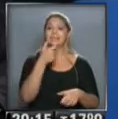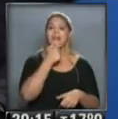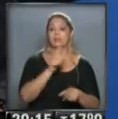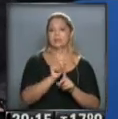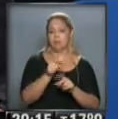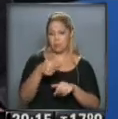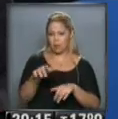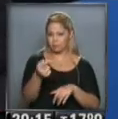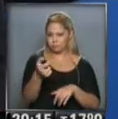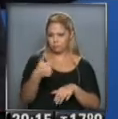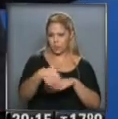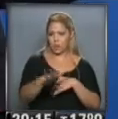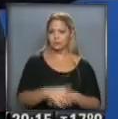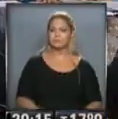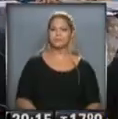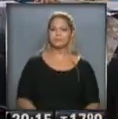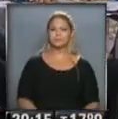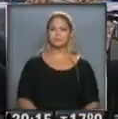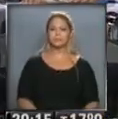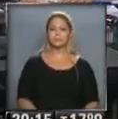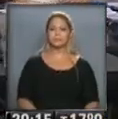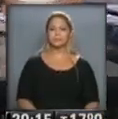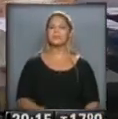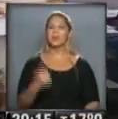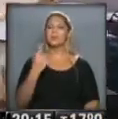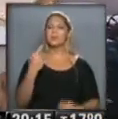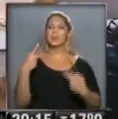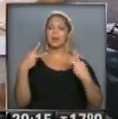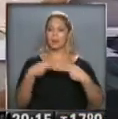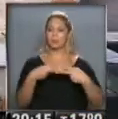en un ratito nomás, por la TV pública. Muy bien, hacemos aquí la primera pausa.